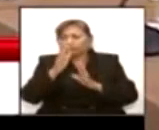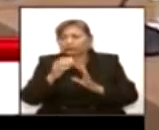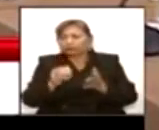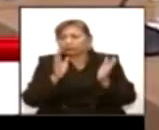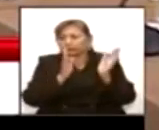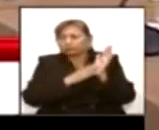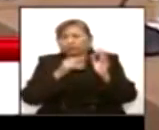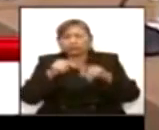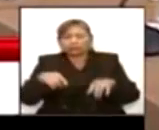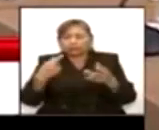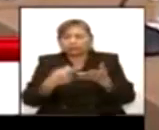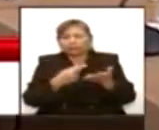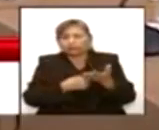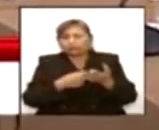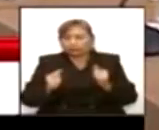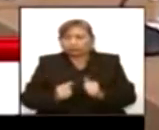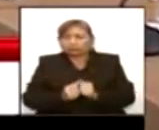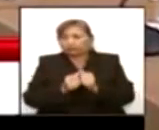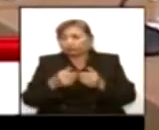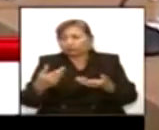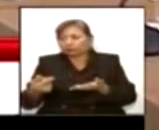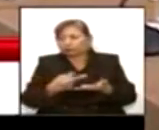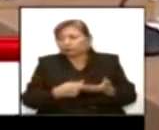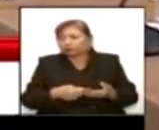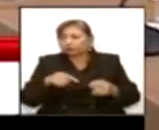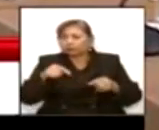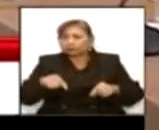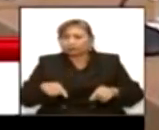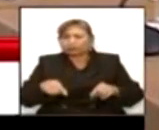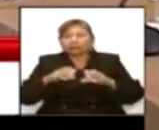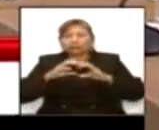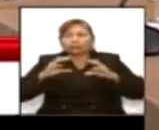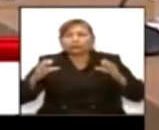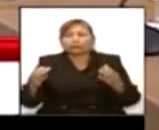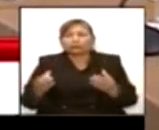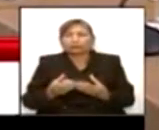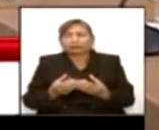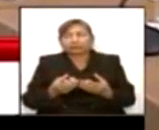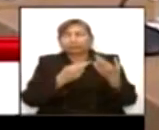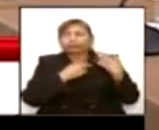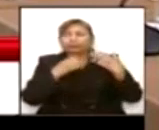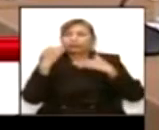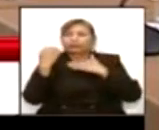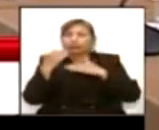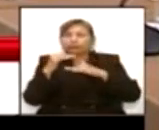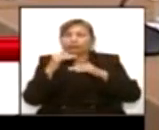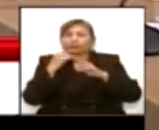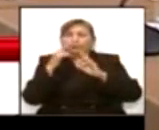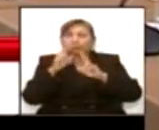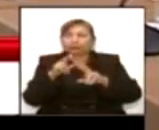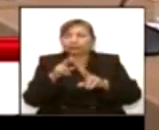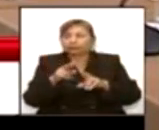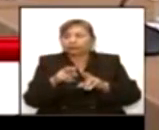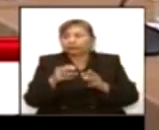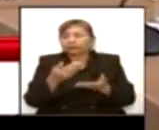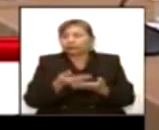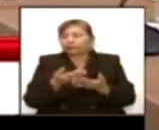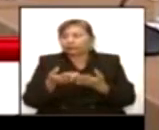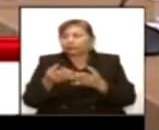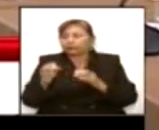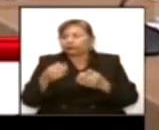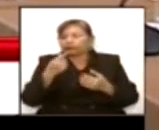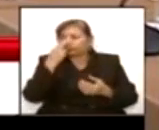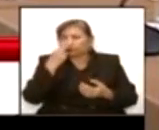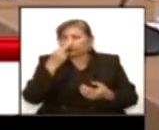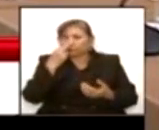Defensoría, ahí se puede discutir. Y si quiere, yo le acompaño a un taller y podemos discutir. Acá está en la comisión. Ella debe limitarse a responder. Y por otro lado, presidente,